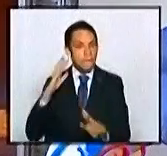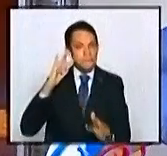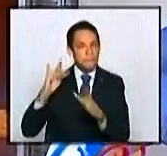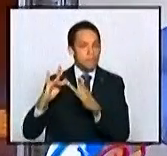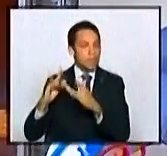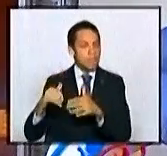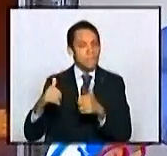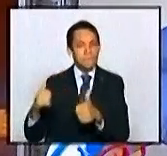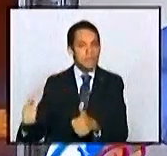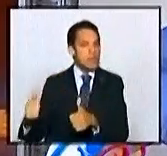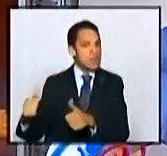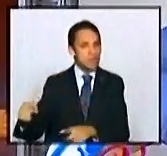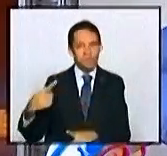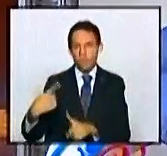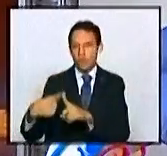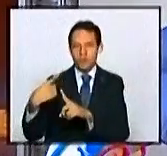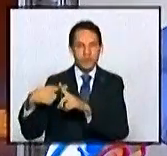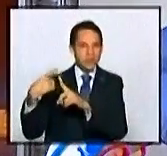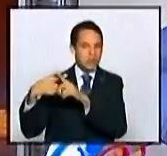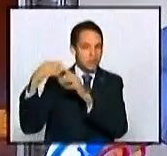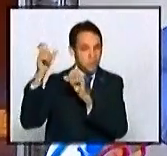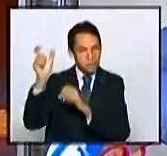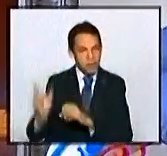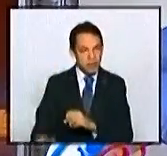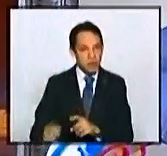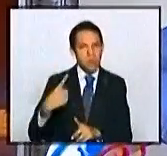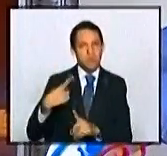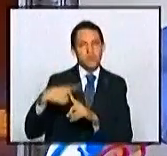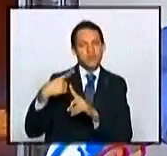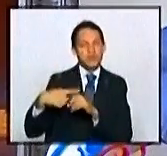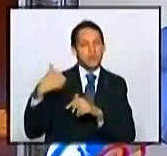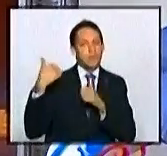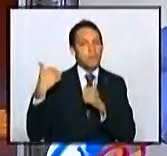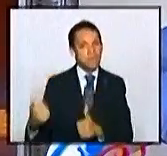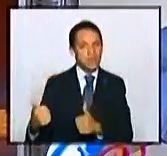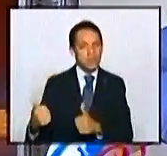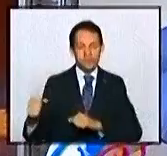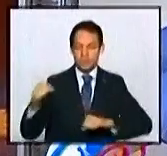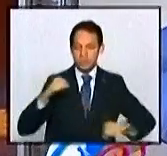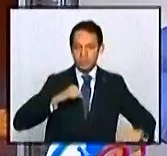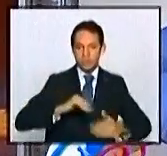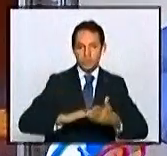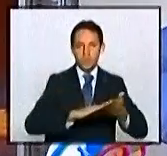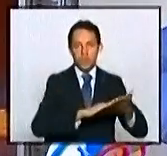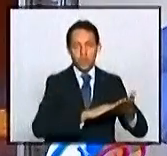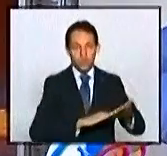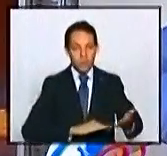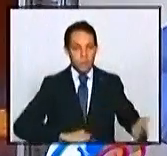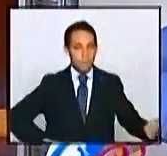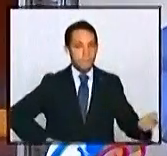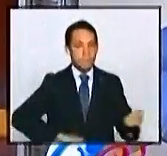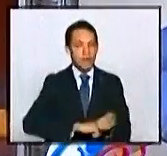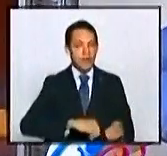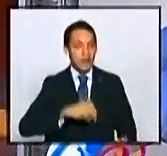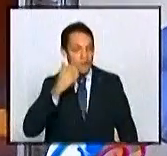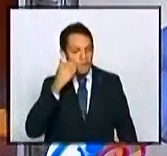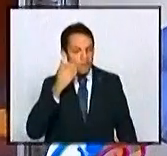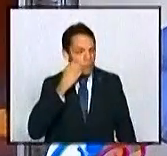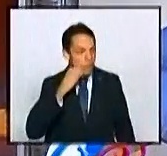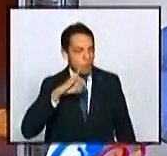terapéuticos cambian totalmente el proceso de la enfermedad, inclusive el